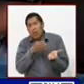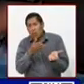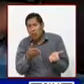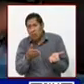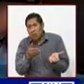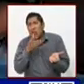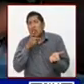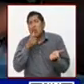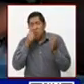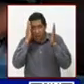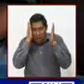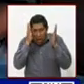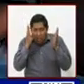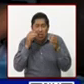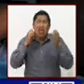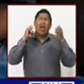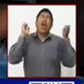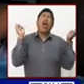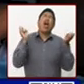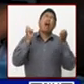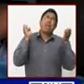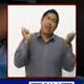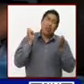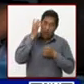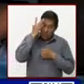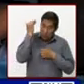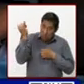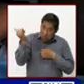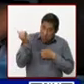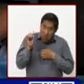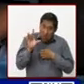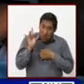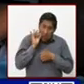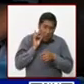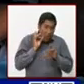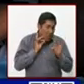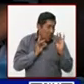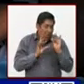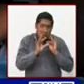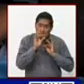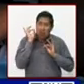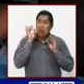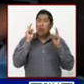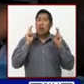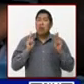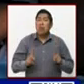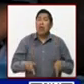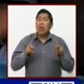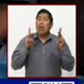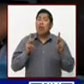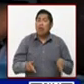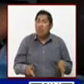a los que atienden emergencias? ¿Por qué tiene que seleccionar personas